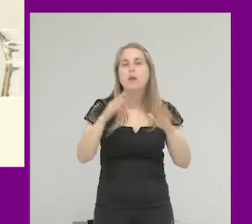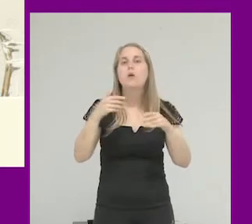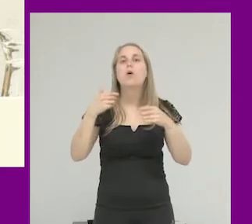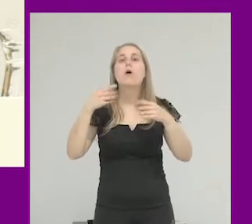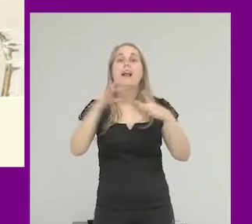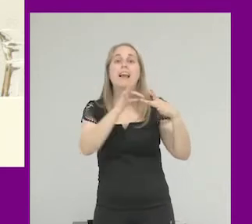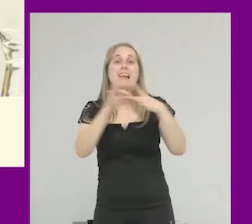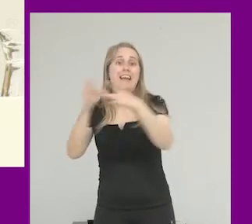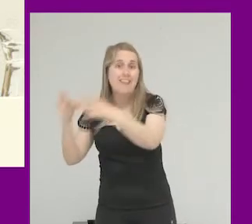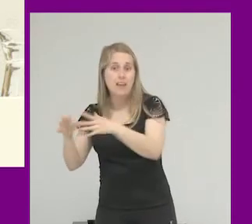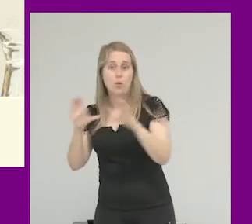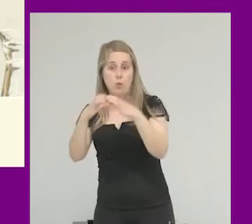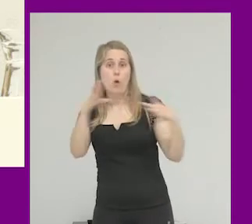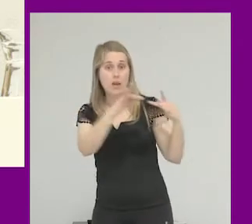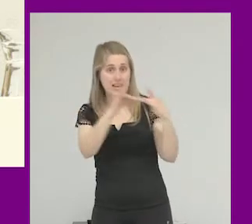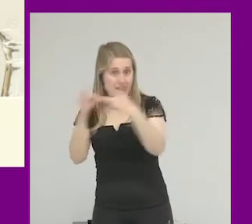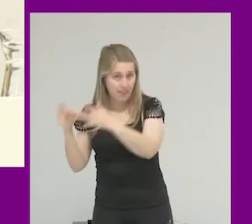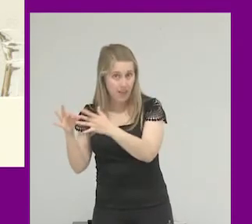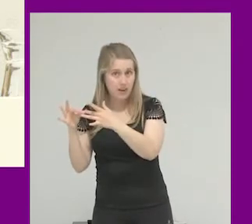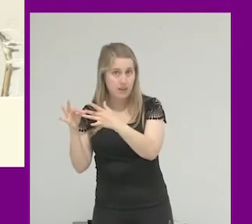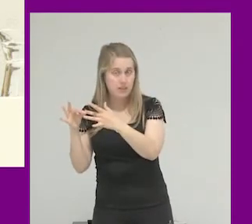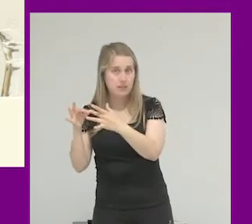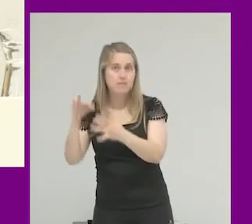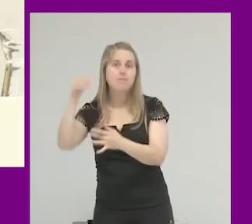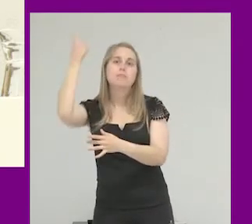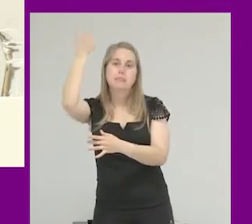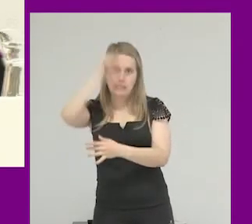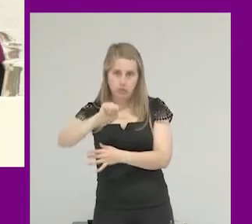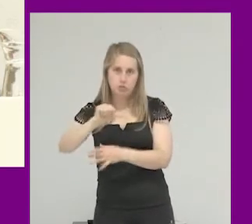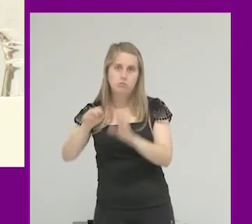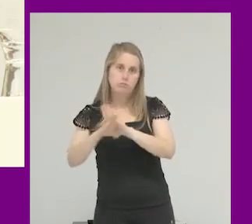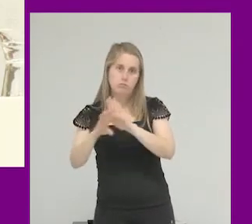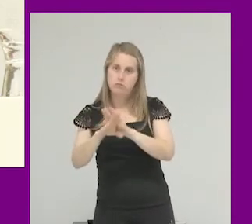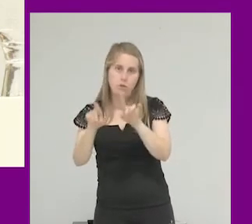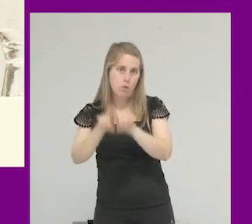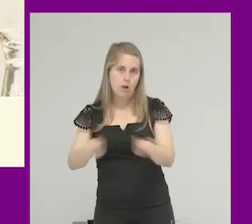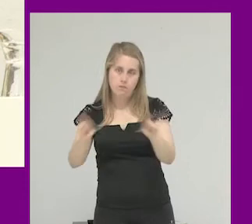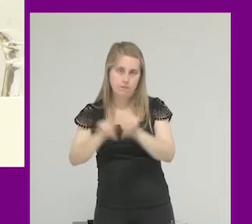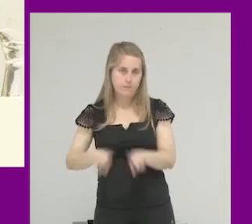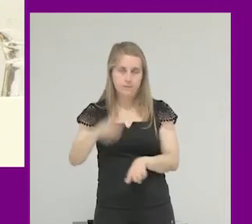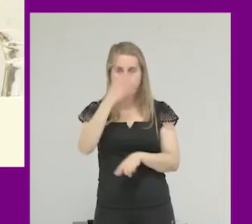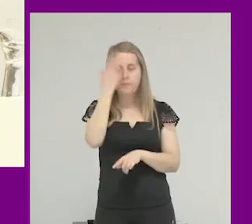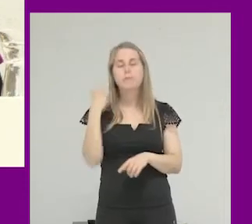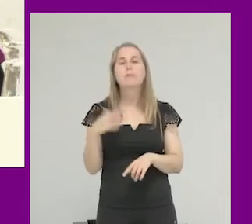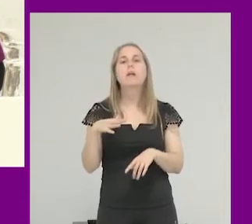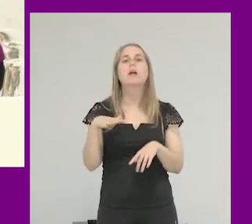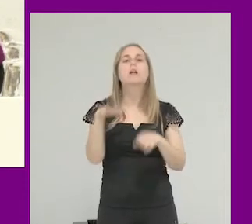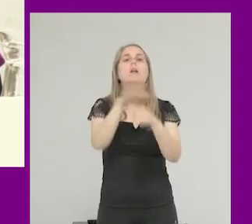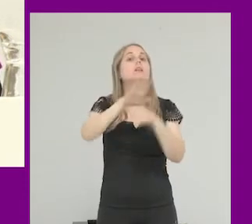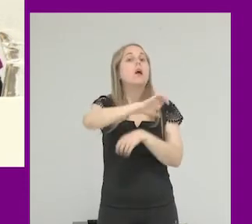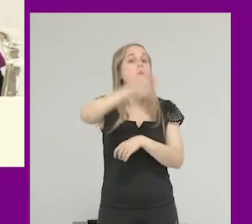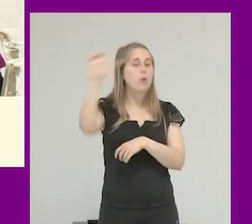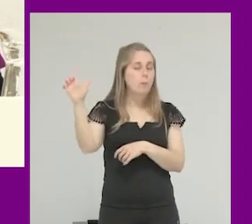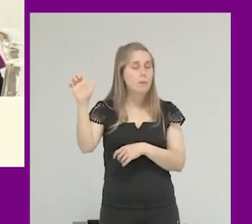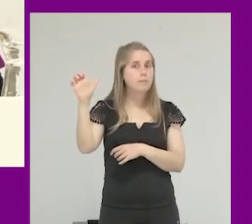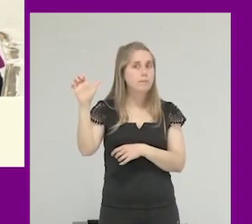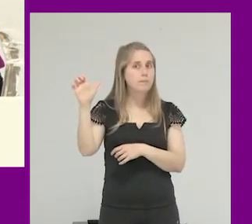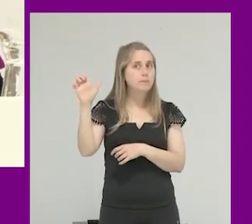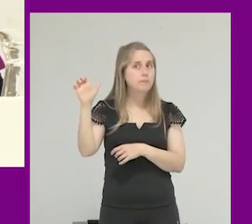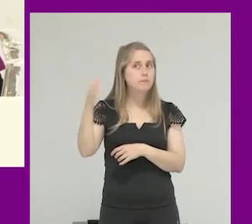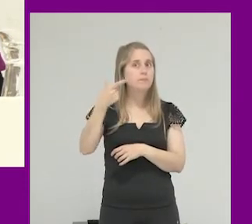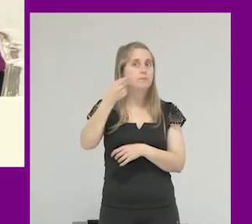los líderes de esos grupos de investigación siguen siendo los hombres. Pues bueno, en el ámbito europeo, como